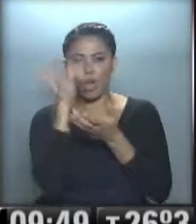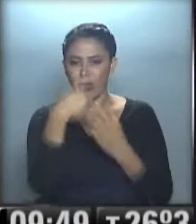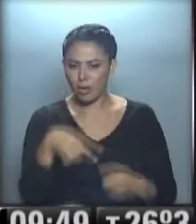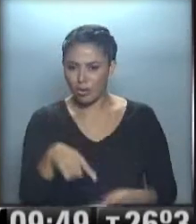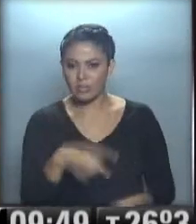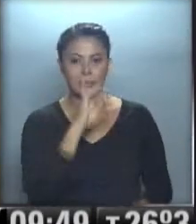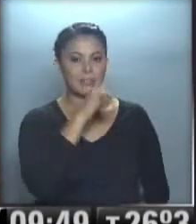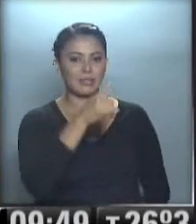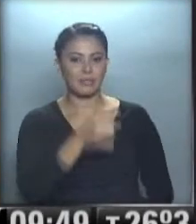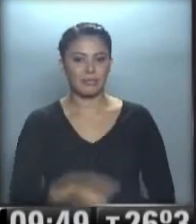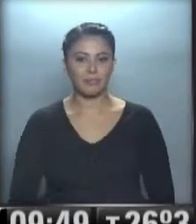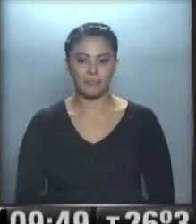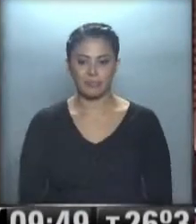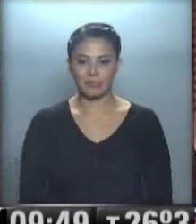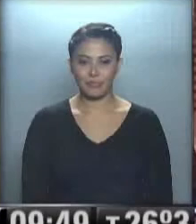cosas? Sí.